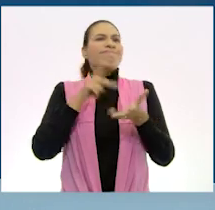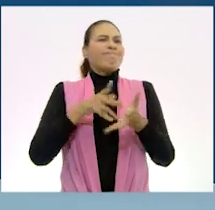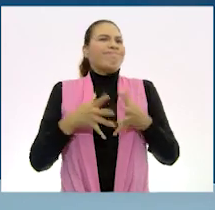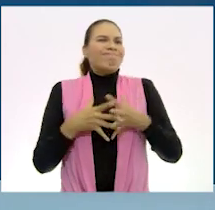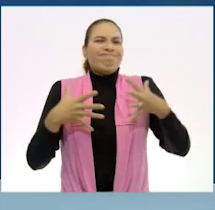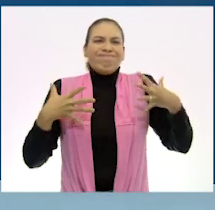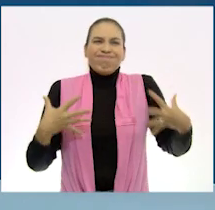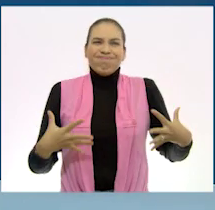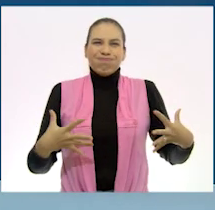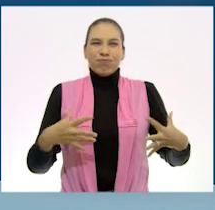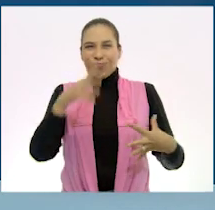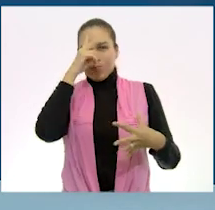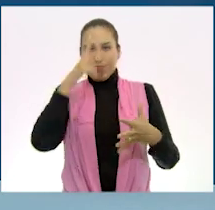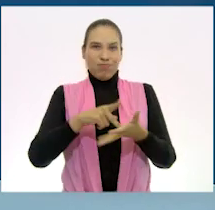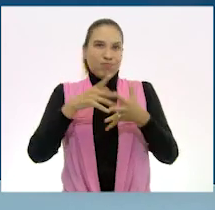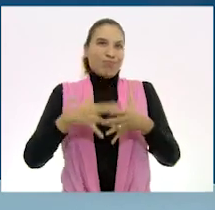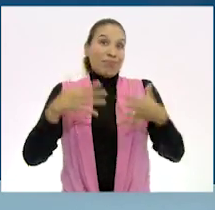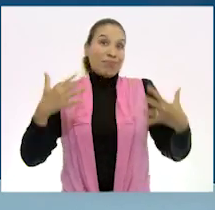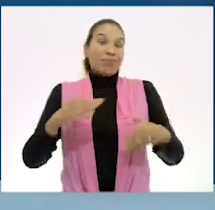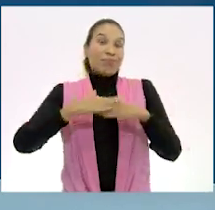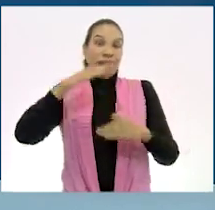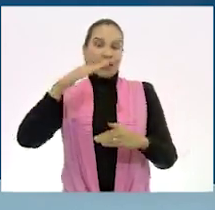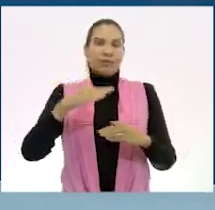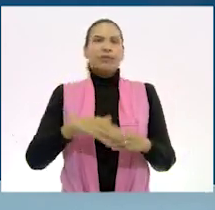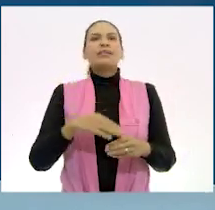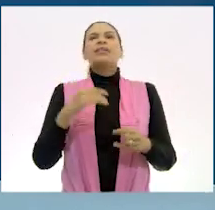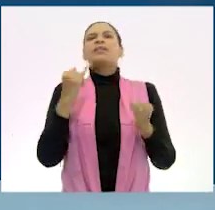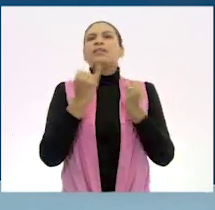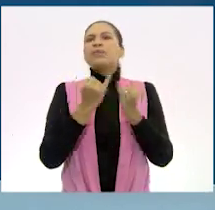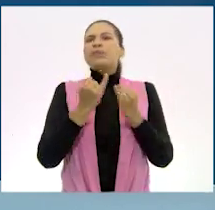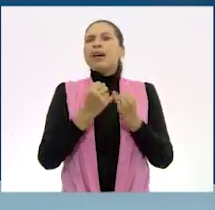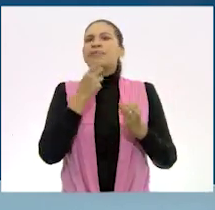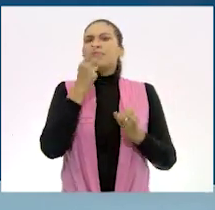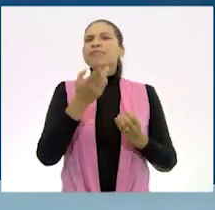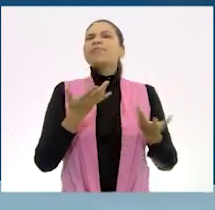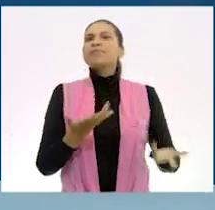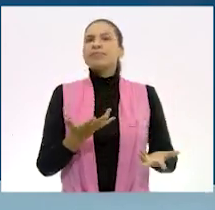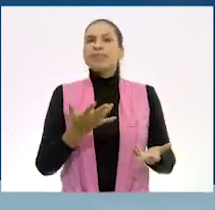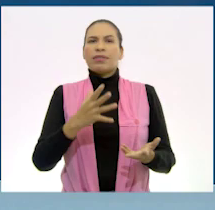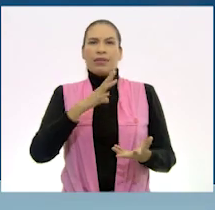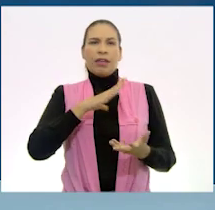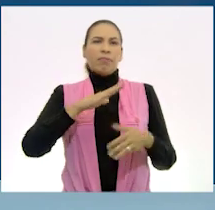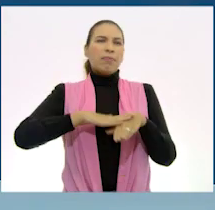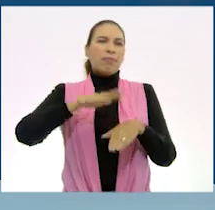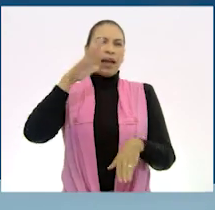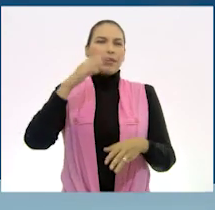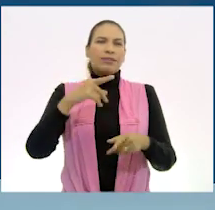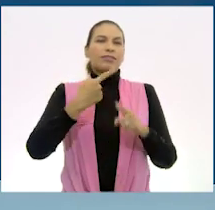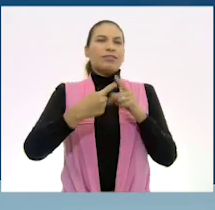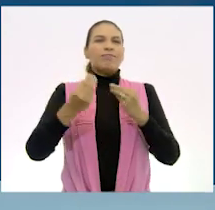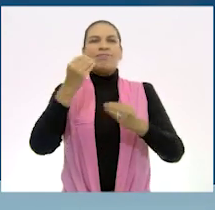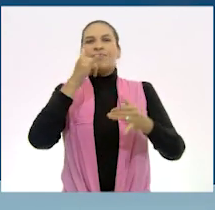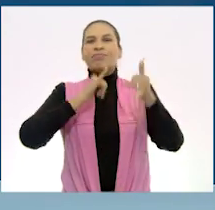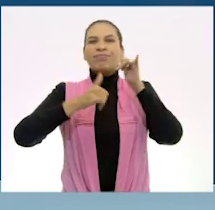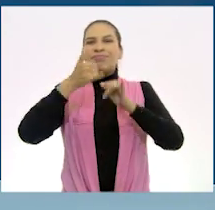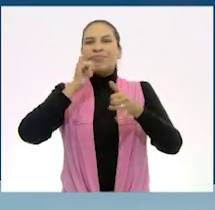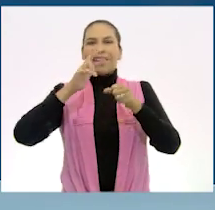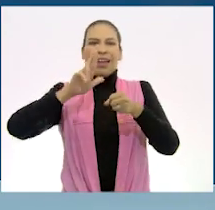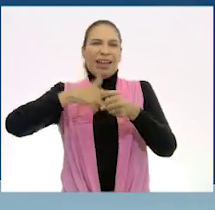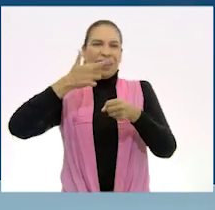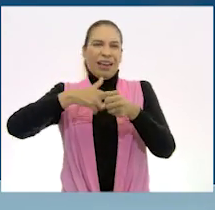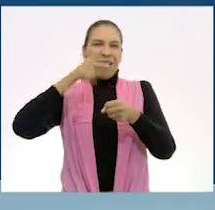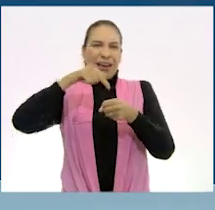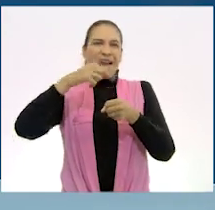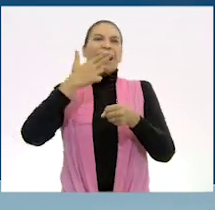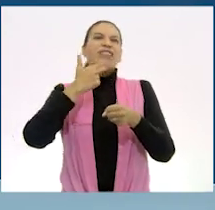sobrepeso u obesidad. Y también decía que hay un alto consumo de bebidas con